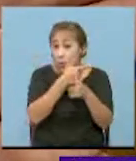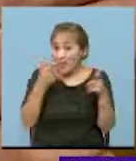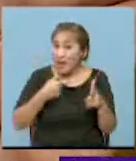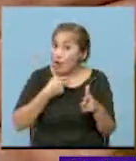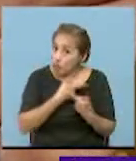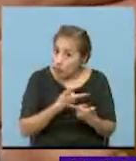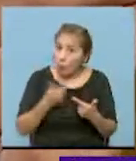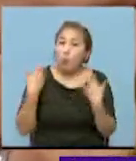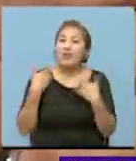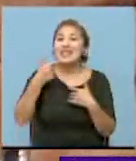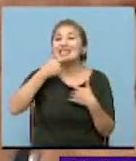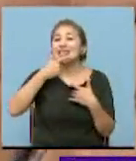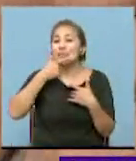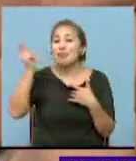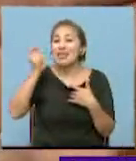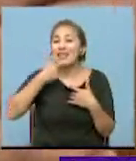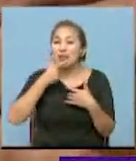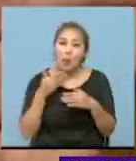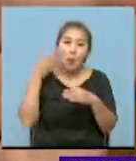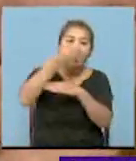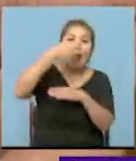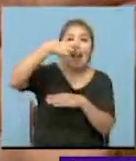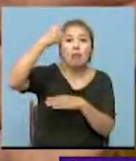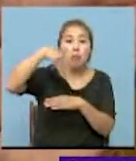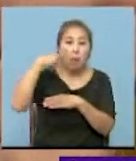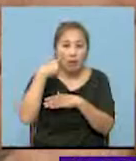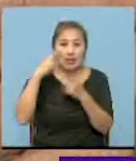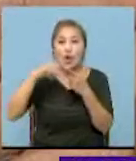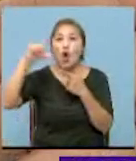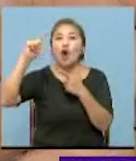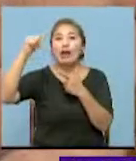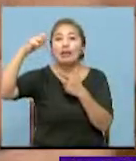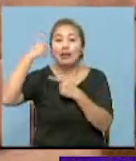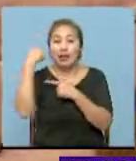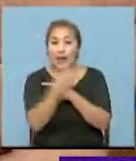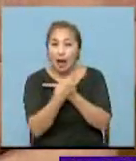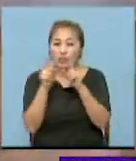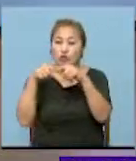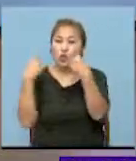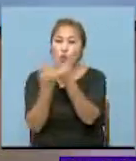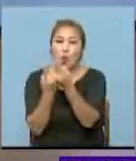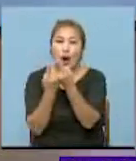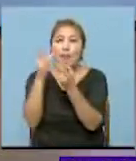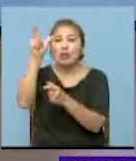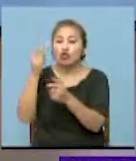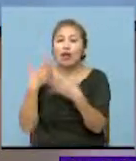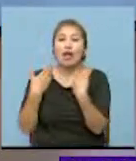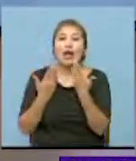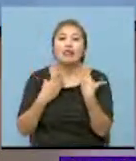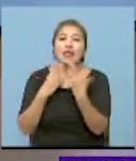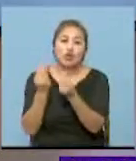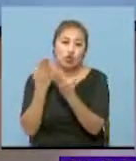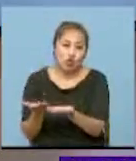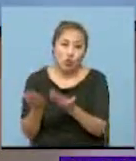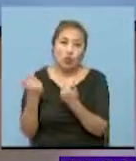puede acercarse a la sede de PAMI o a los CAP, que son los centros de atención personalizada, para retirar